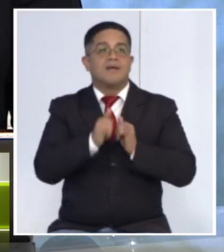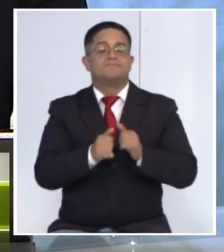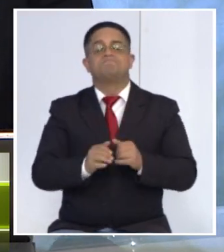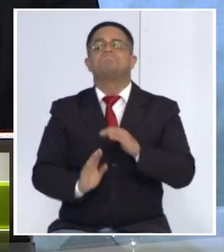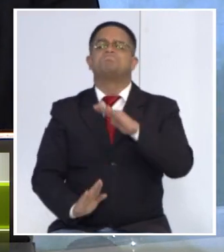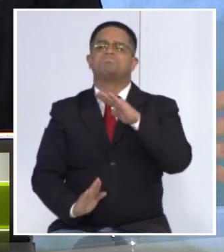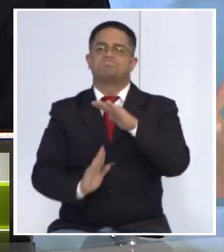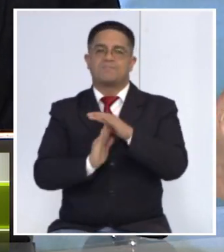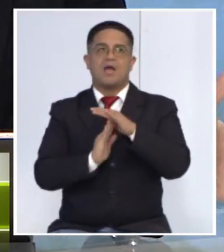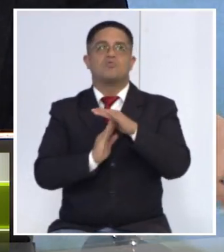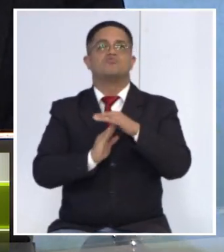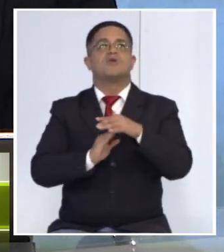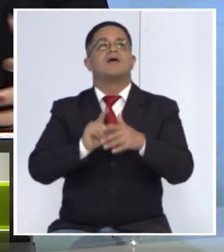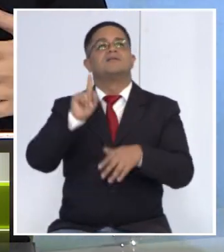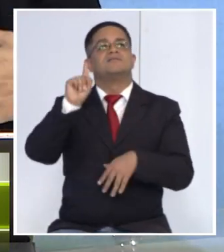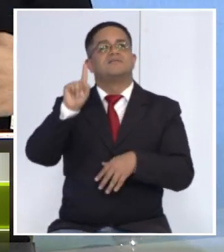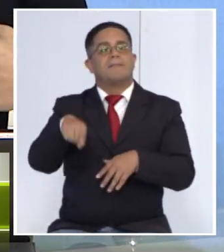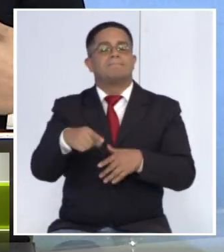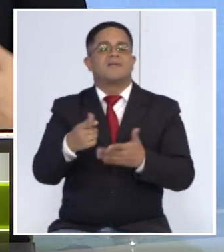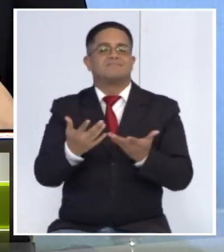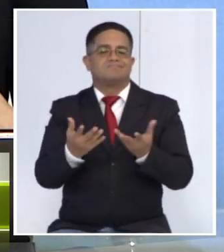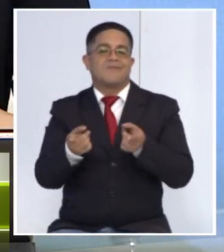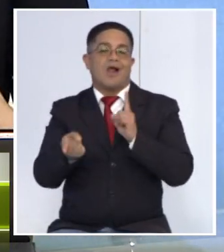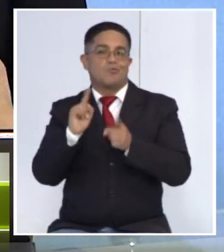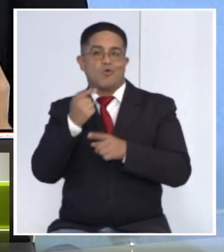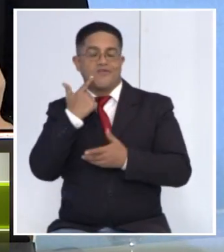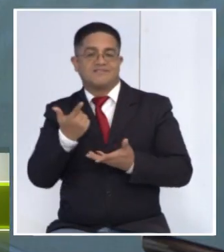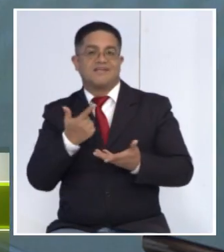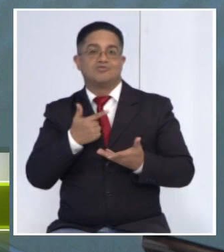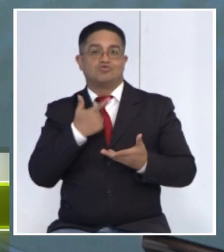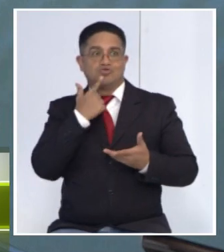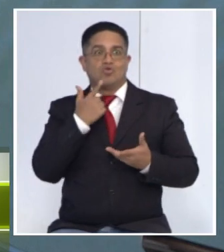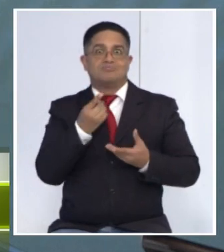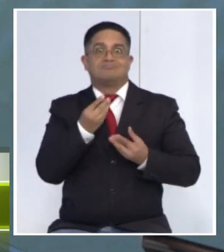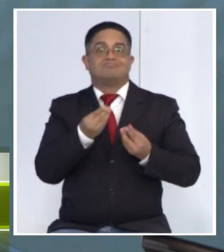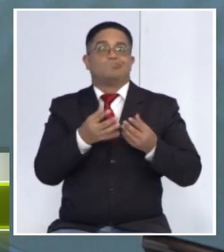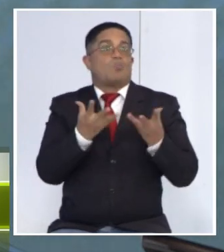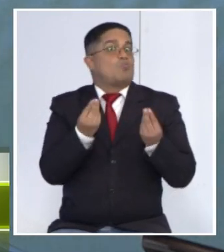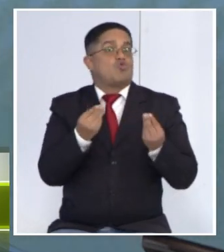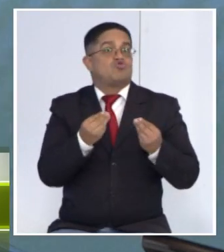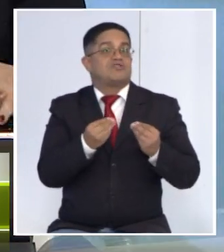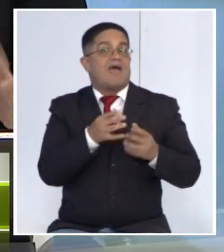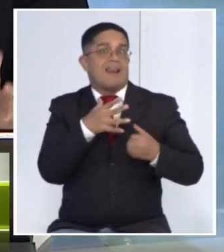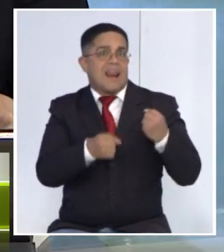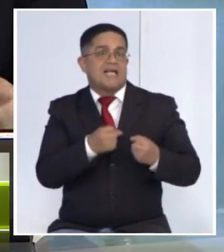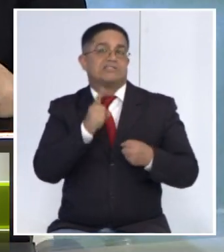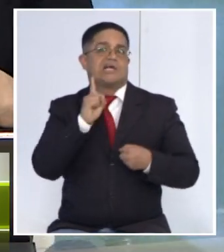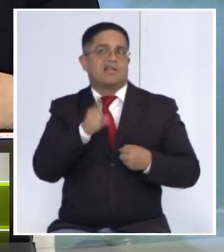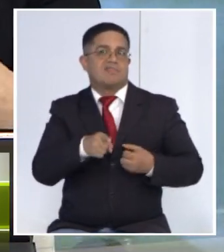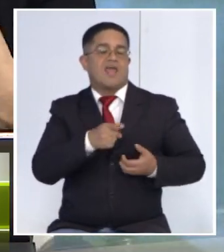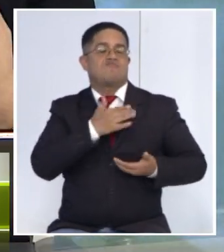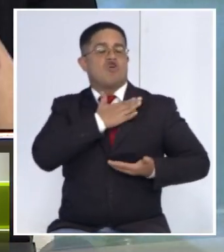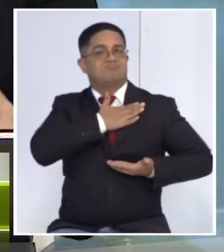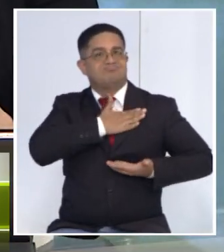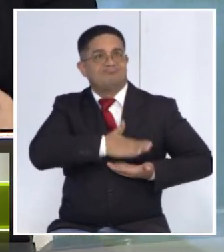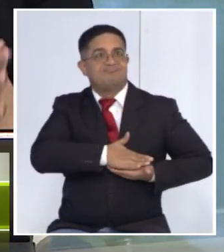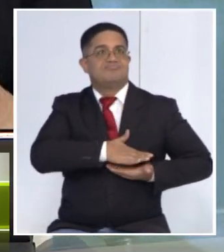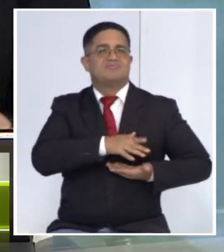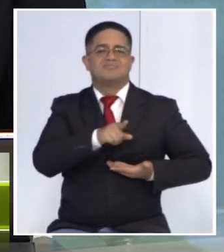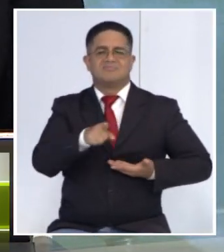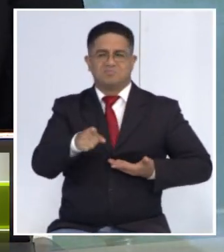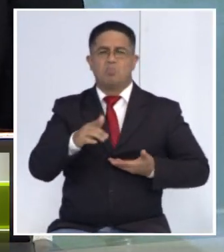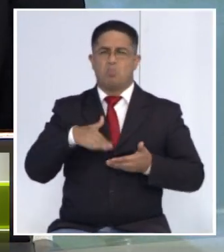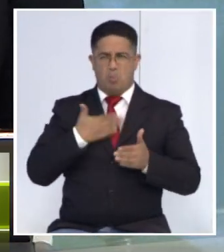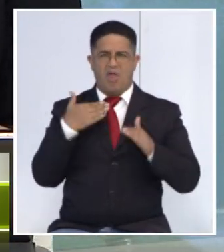pausa porque también está el contraste. Muchas mamás que dicen, bueno, produzco demasiada leche y debo sacarla. Vamos a ver si esa leche que se extrae se